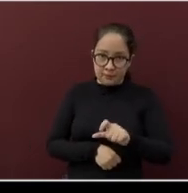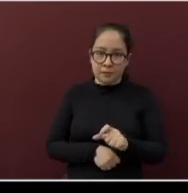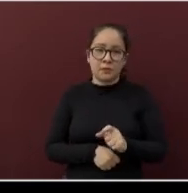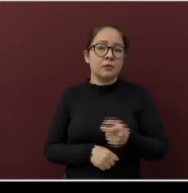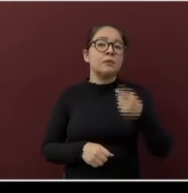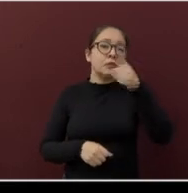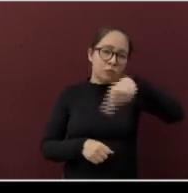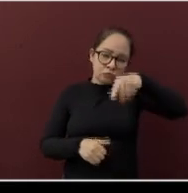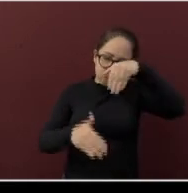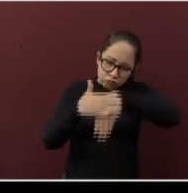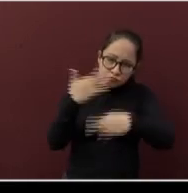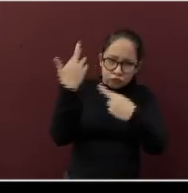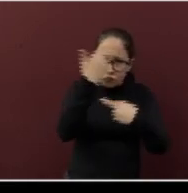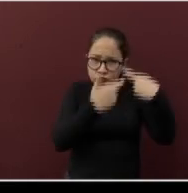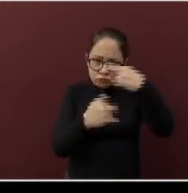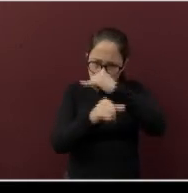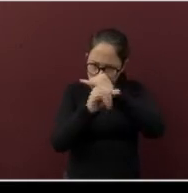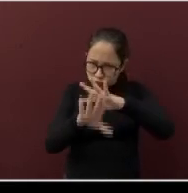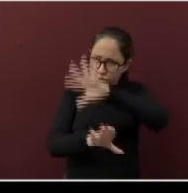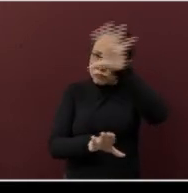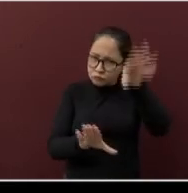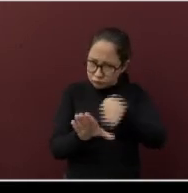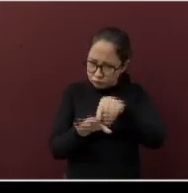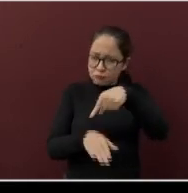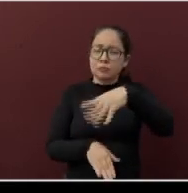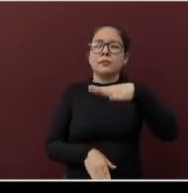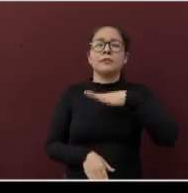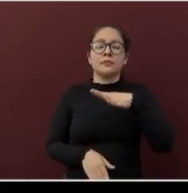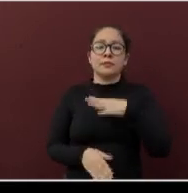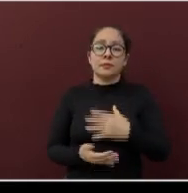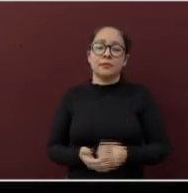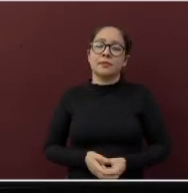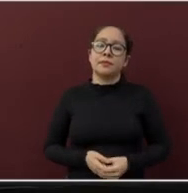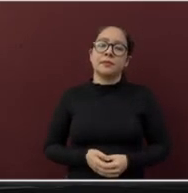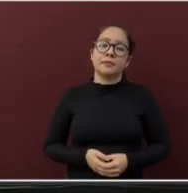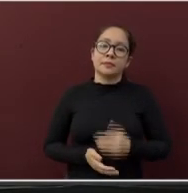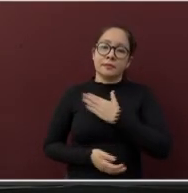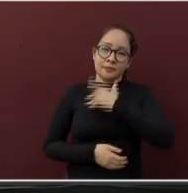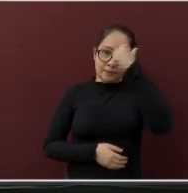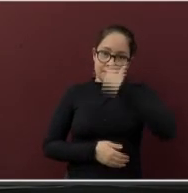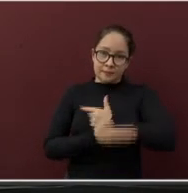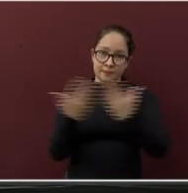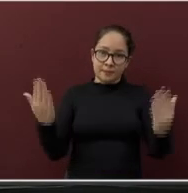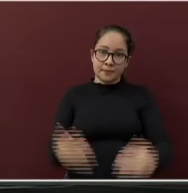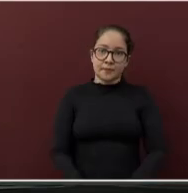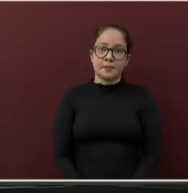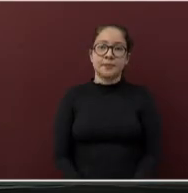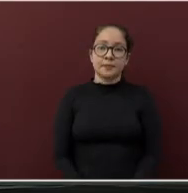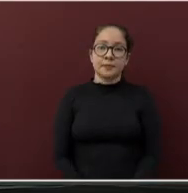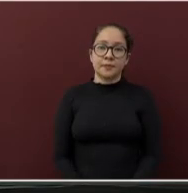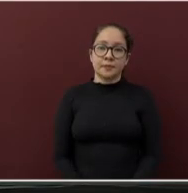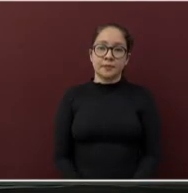veracruz punto gob.mx muy pero muy buenas noches